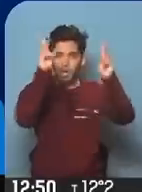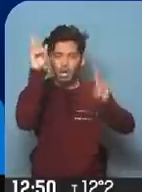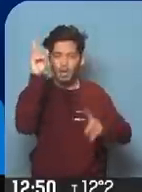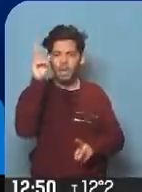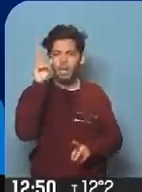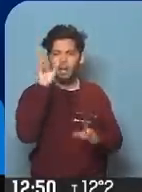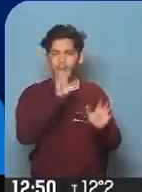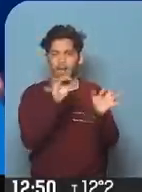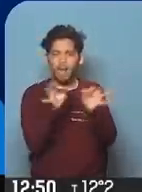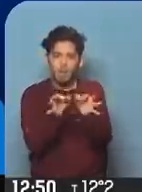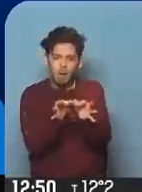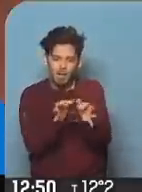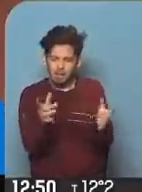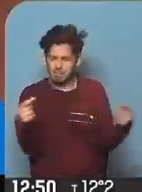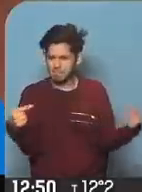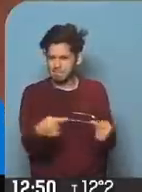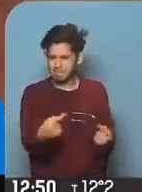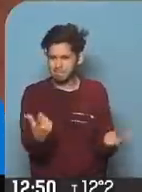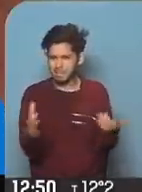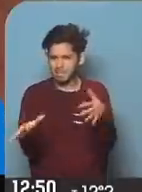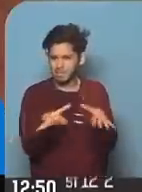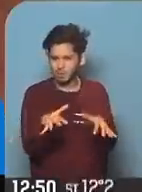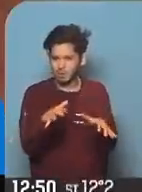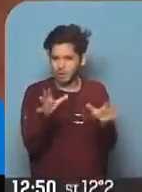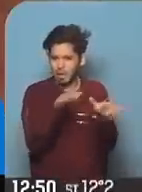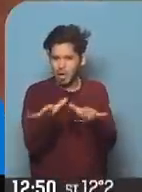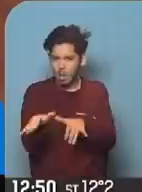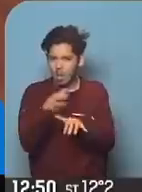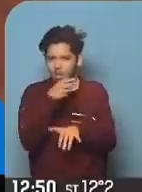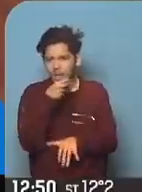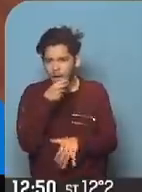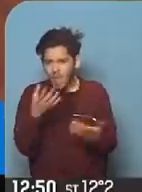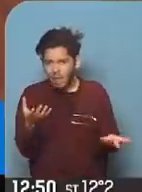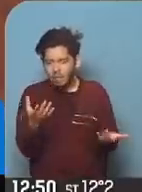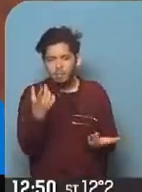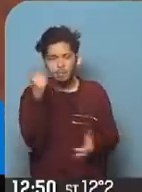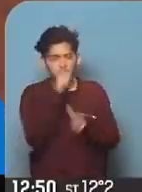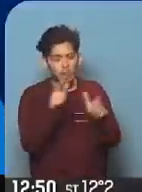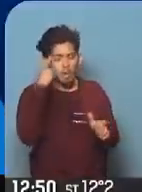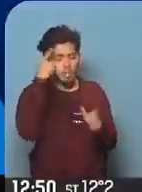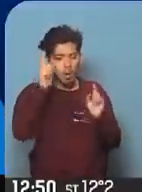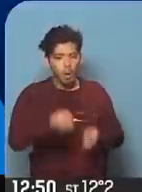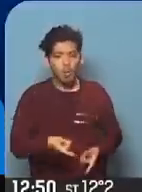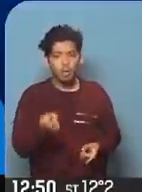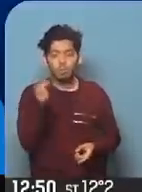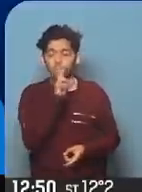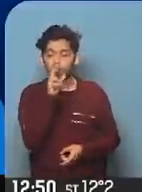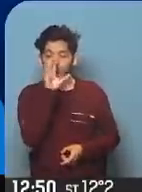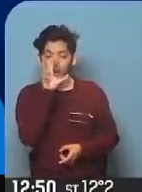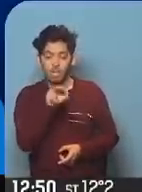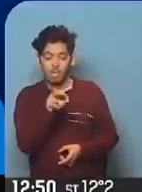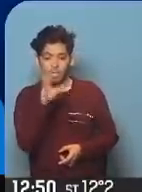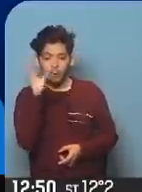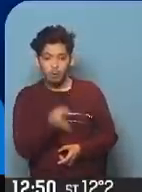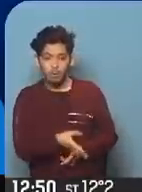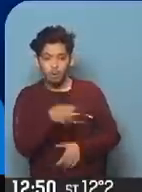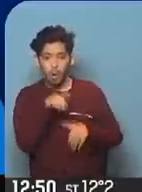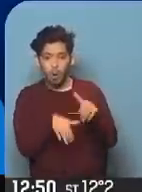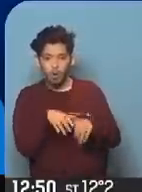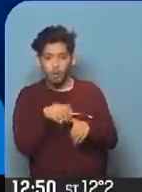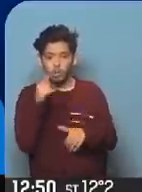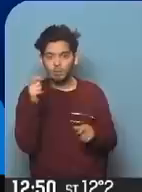tenía ni siquiera en la época coincidía. Pero la gente se lo creyó y Dilma tenía 30% de la intención de votos y sacó 14 en